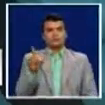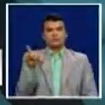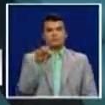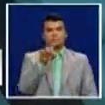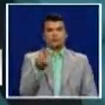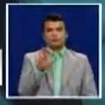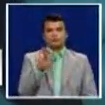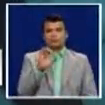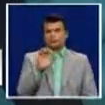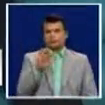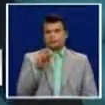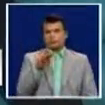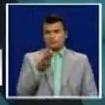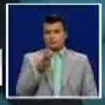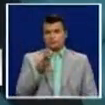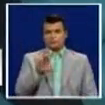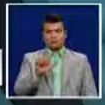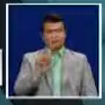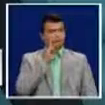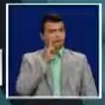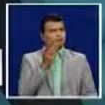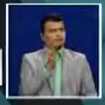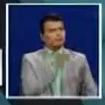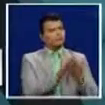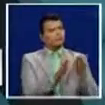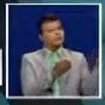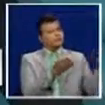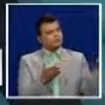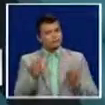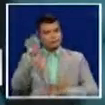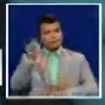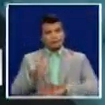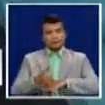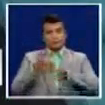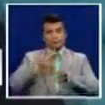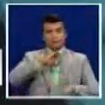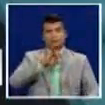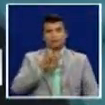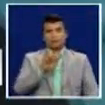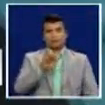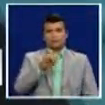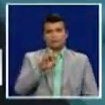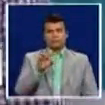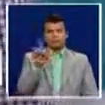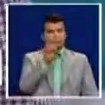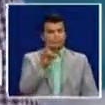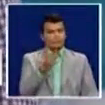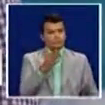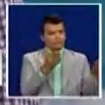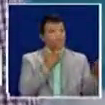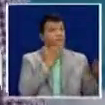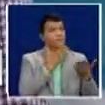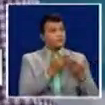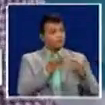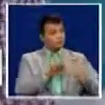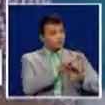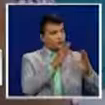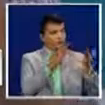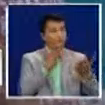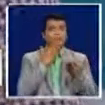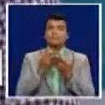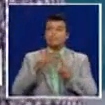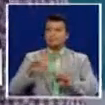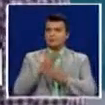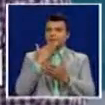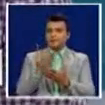La Siembra, vamos a darle la bienvenida a su director, James García. Muy buenos días. Muy buenos días, Rodolfo. Muchas gracias por la invitación a